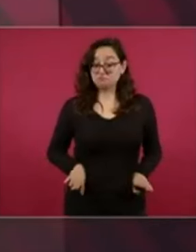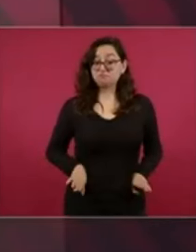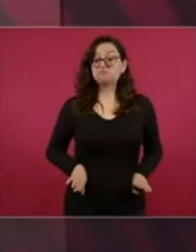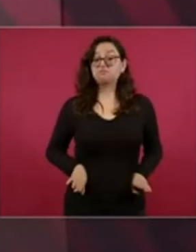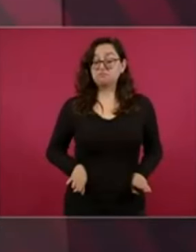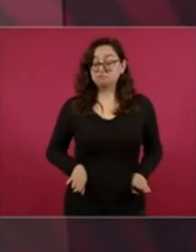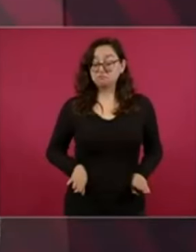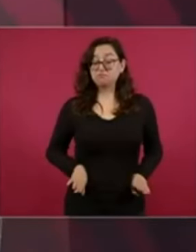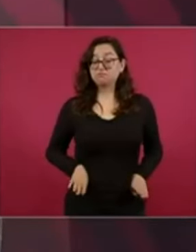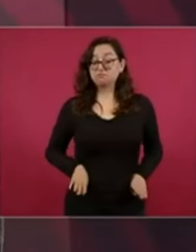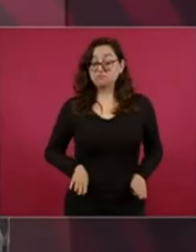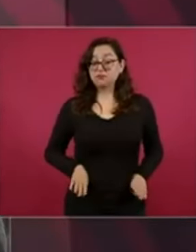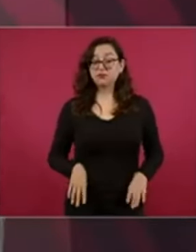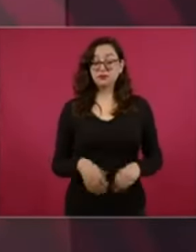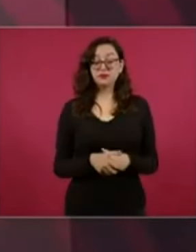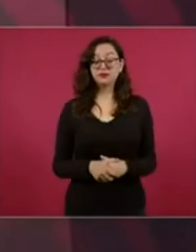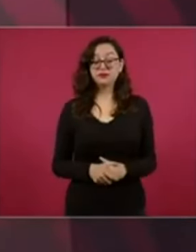carácter